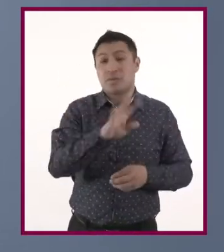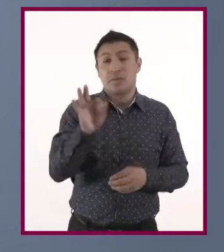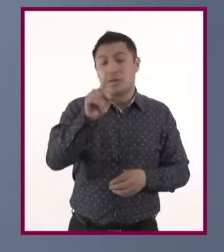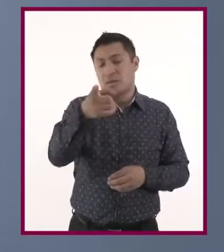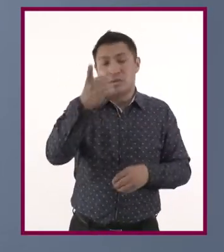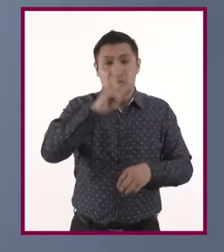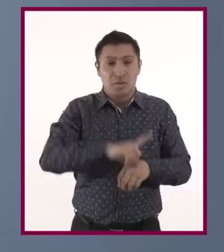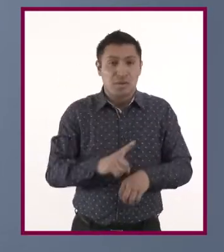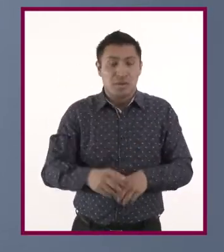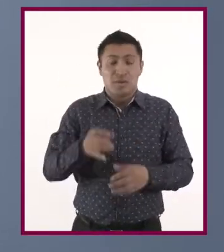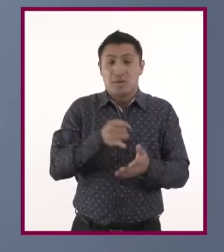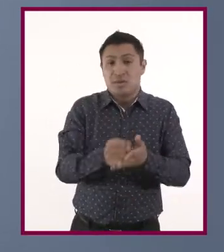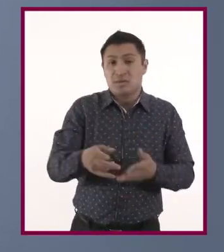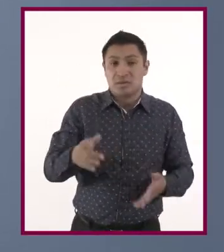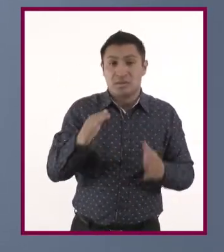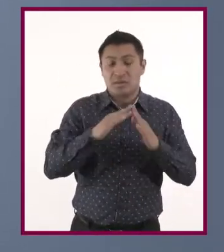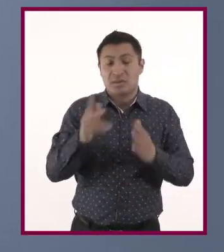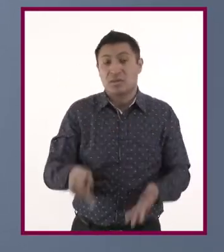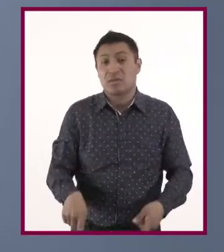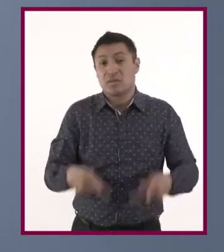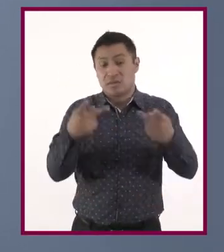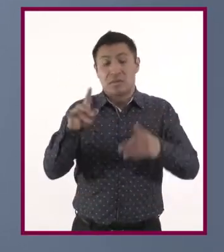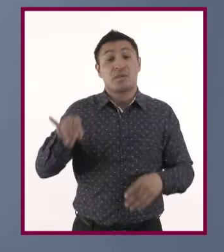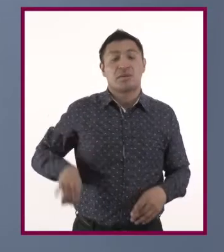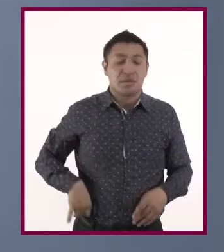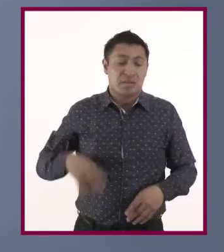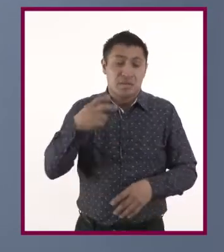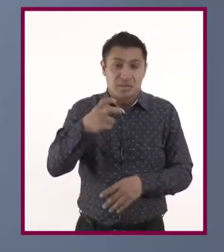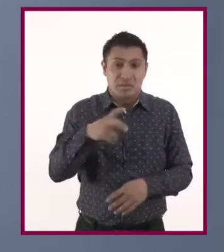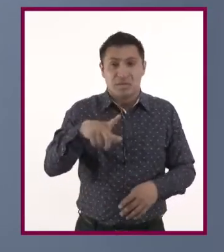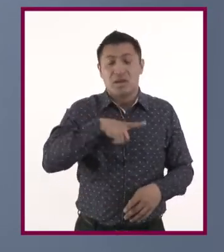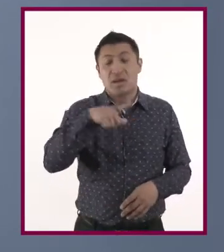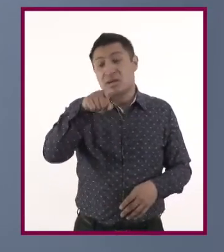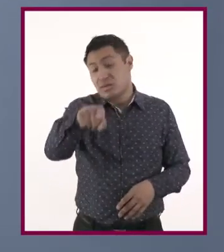poner tu casa en venta, es un buen atractivo el que tu